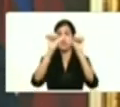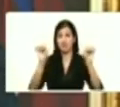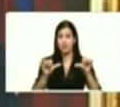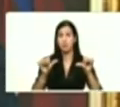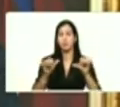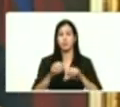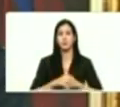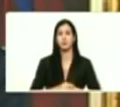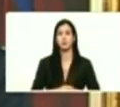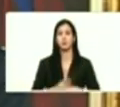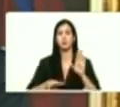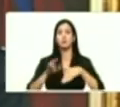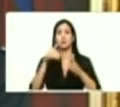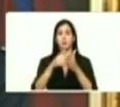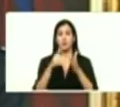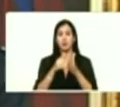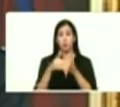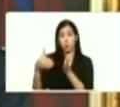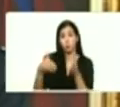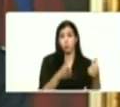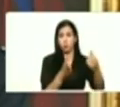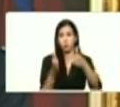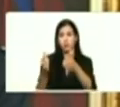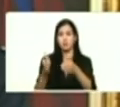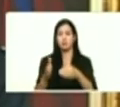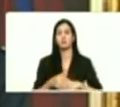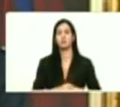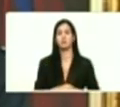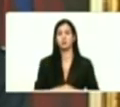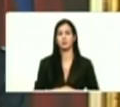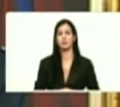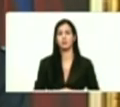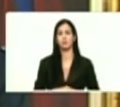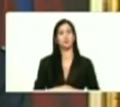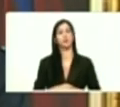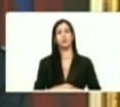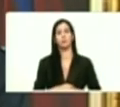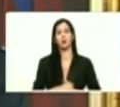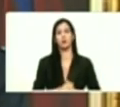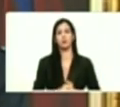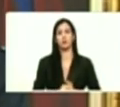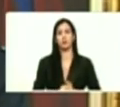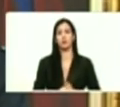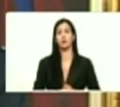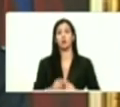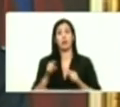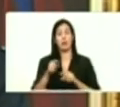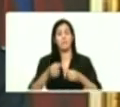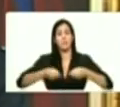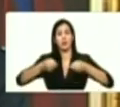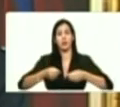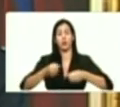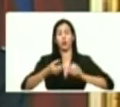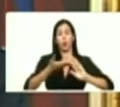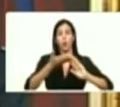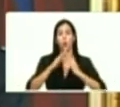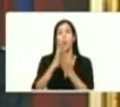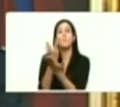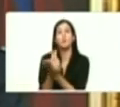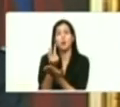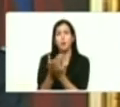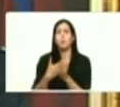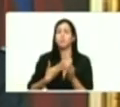de esas 12 mil rutas hacia todos los mercados comunales que podamos instalar y sean